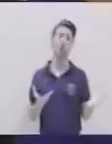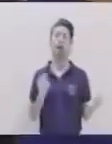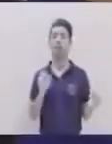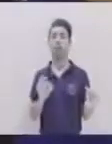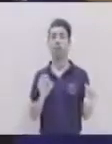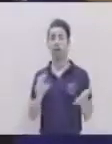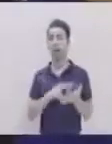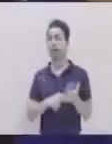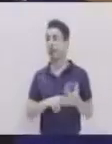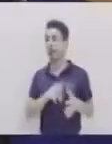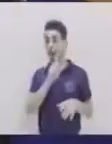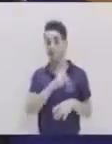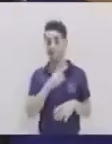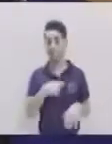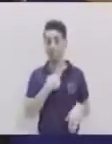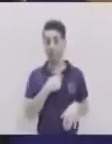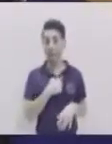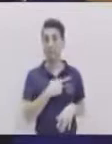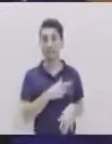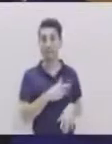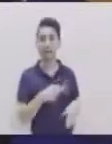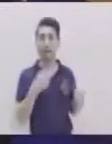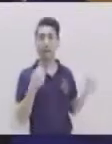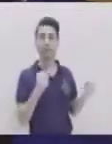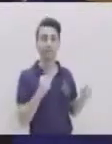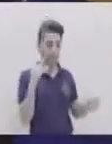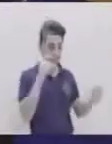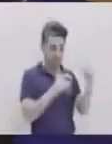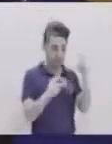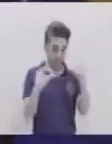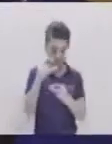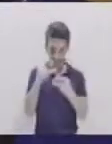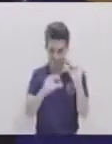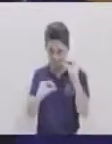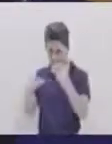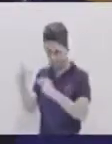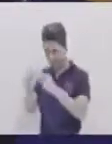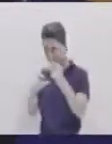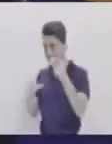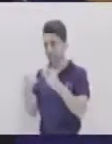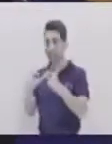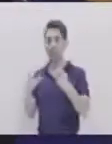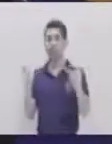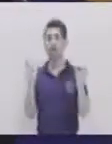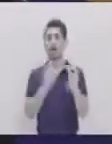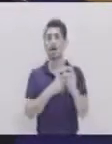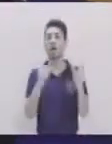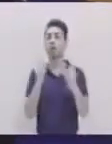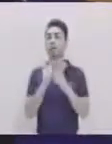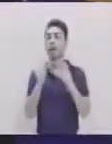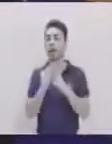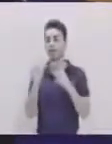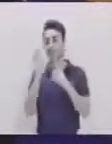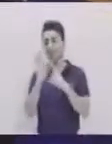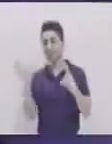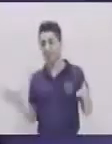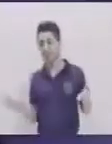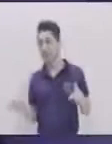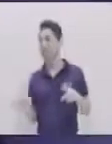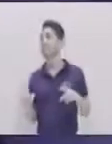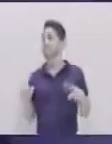fluida. Entonces la maestra armaba rompecabezas con palabras para hacer